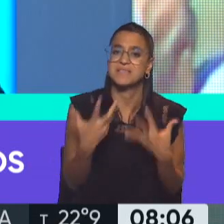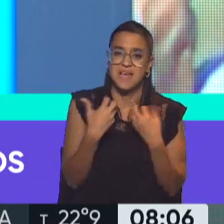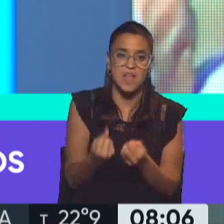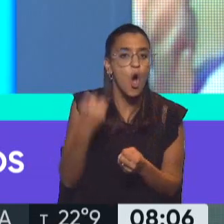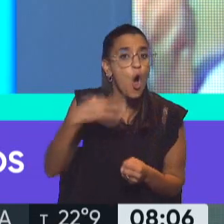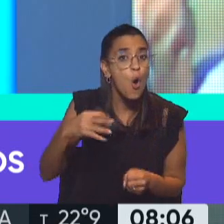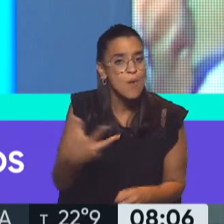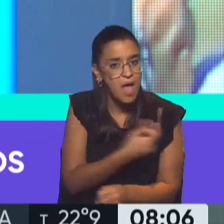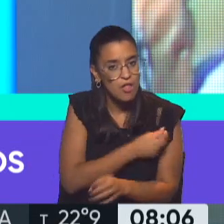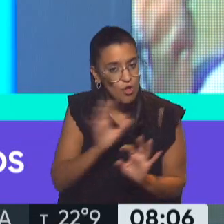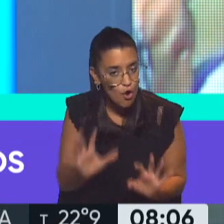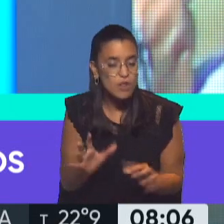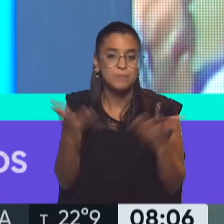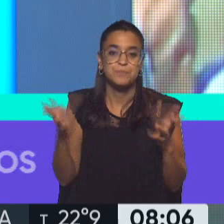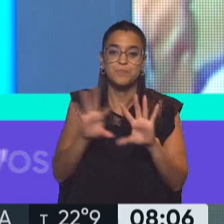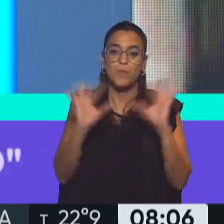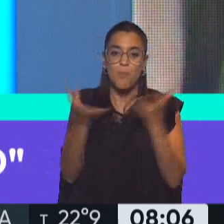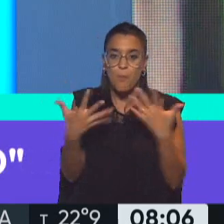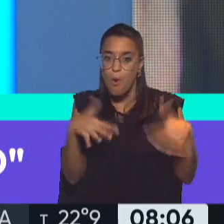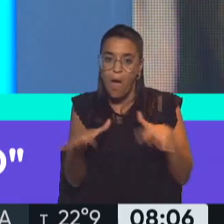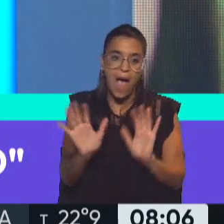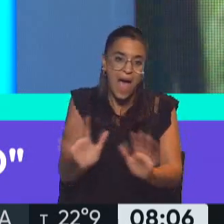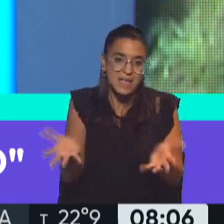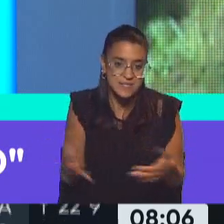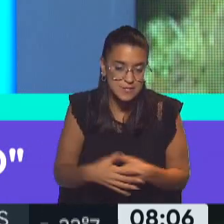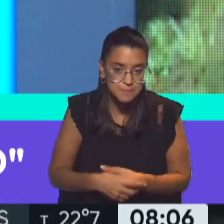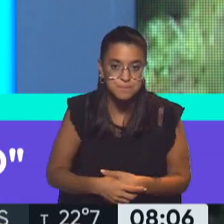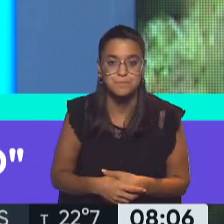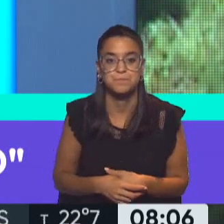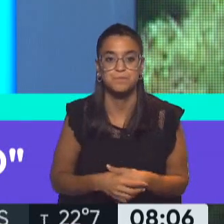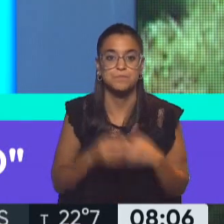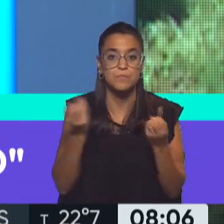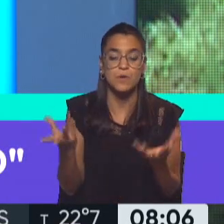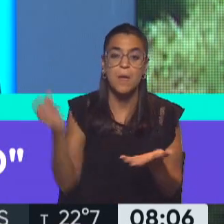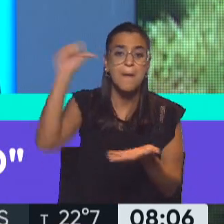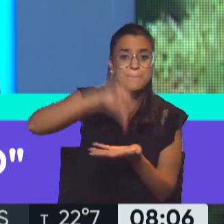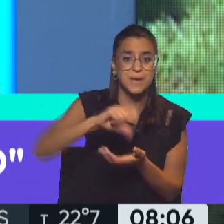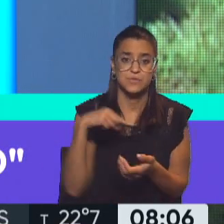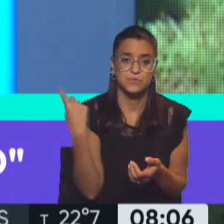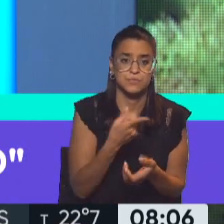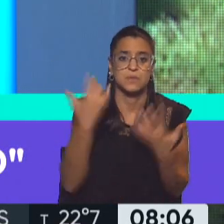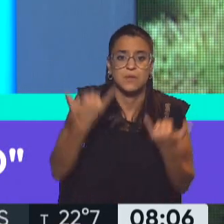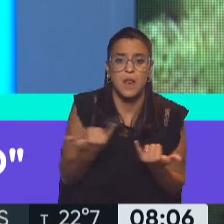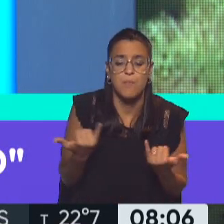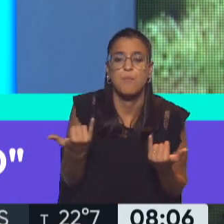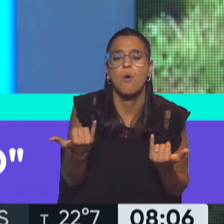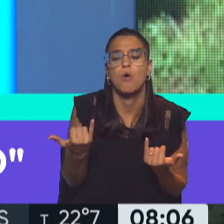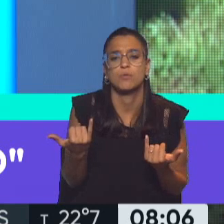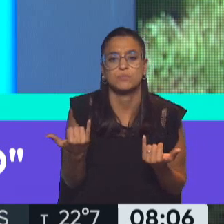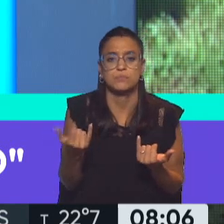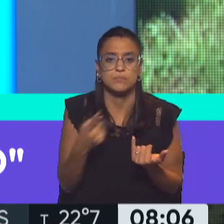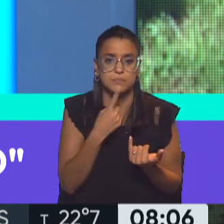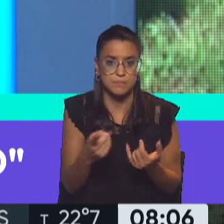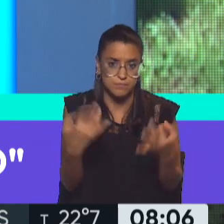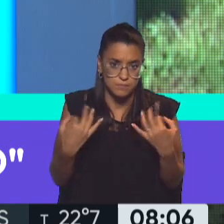sanitario. Bueno, digo, el mundo se está moviendo en ese sentido, porque los países que tenemos también, nuevamente, la